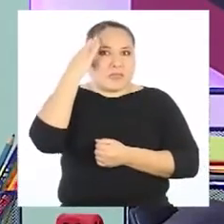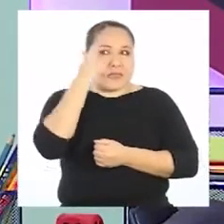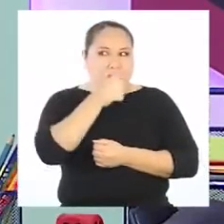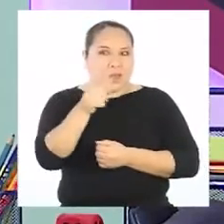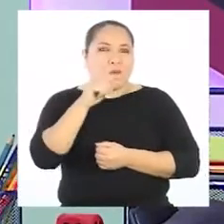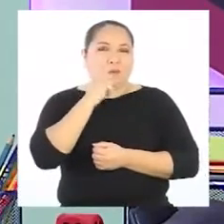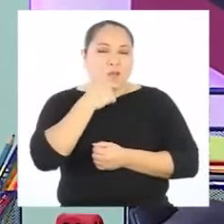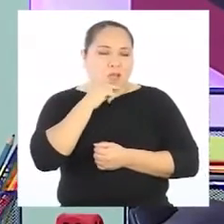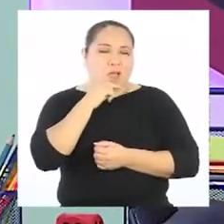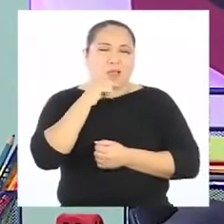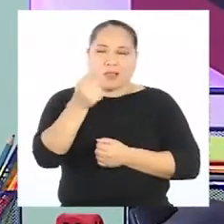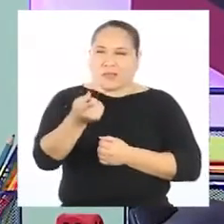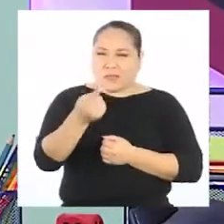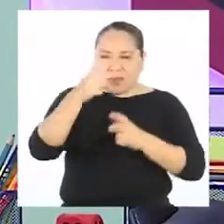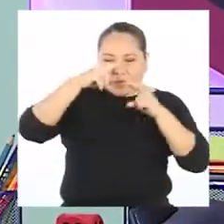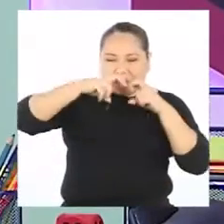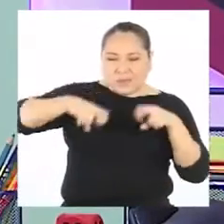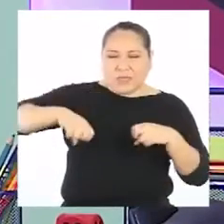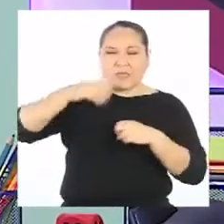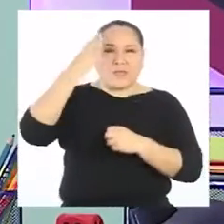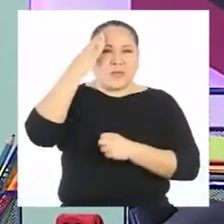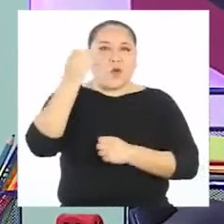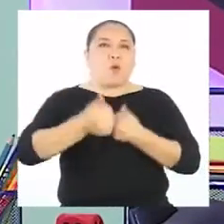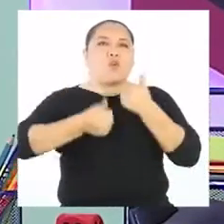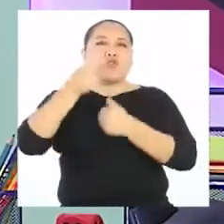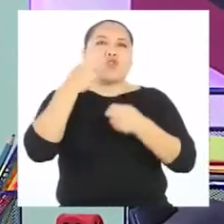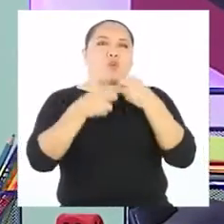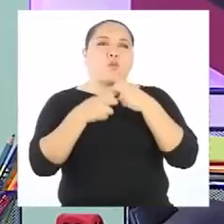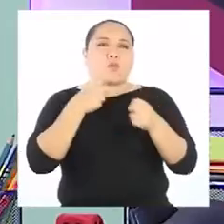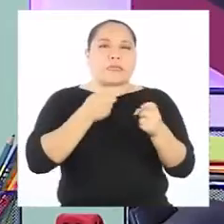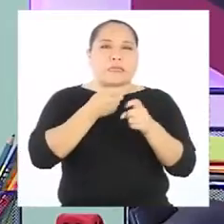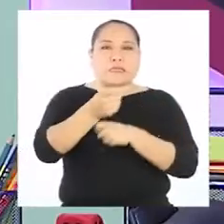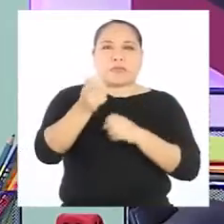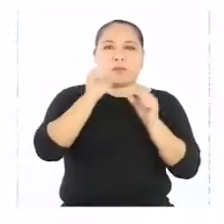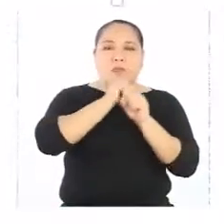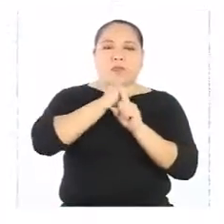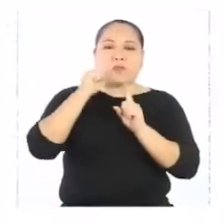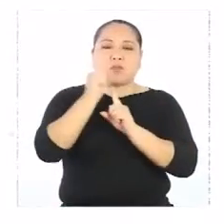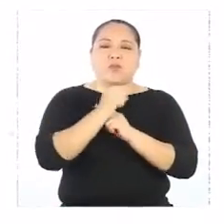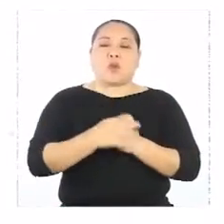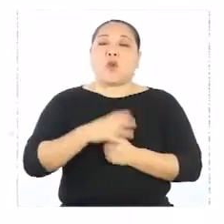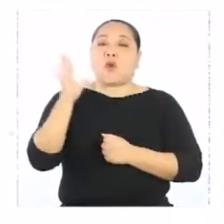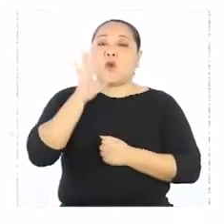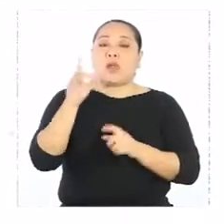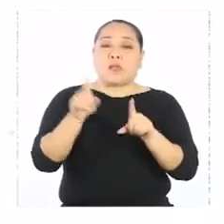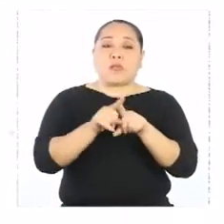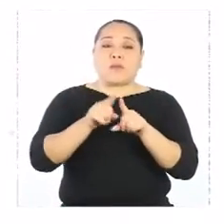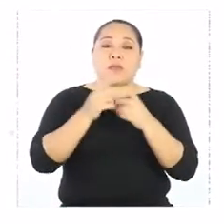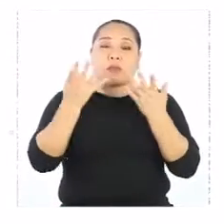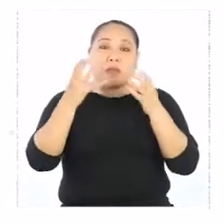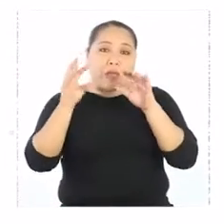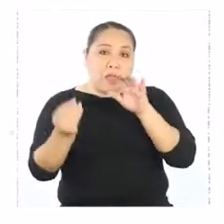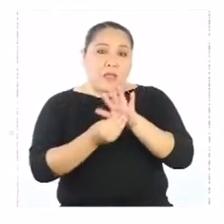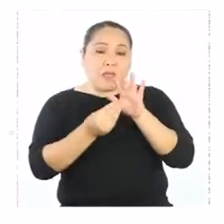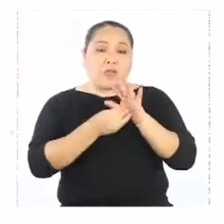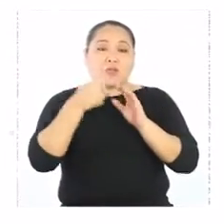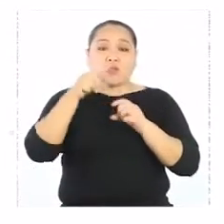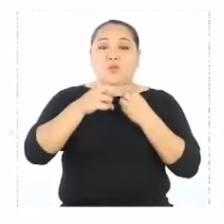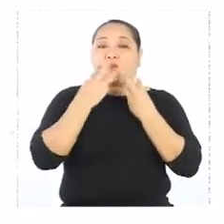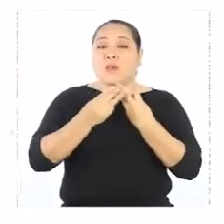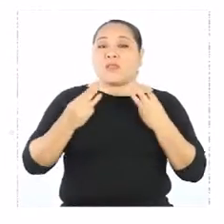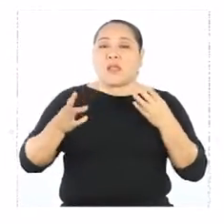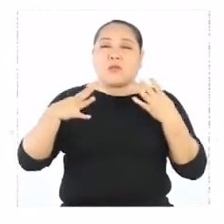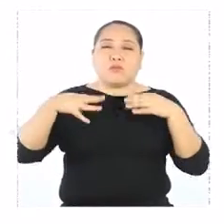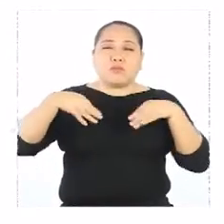las mujeres investigamos y estamos al tanto de los problemas que afectan a nuestra sociedad. Hola, también quería agregar